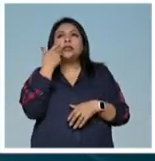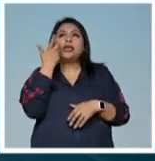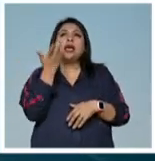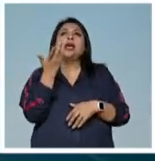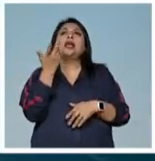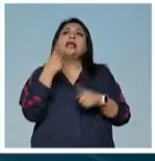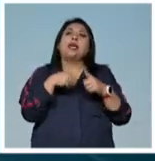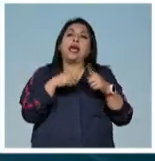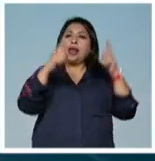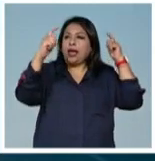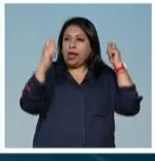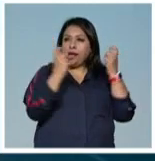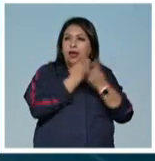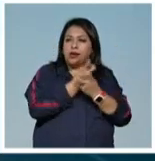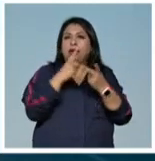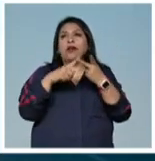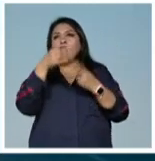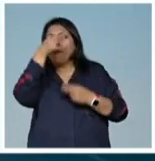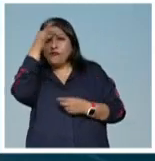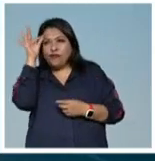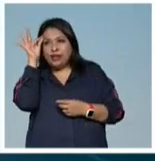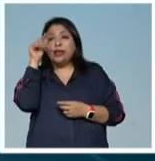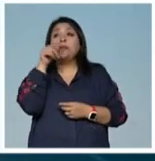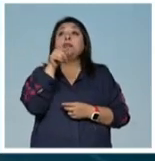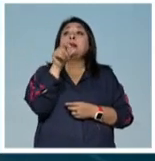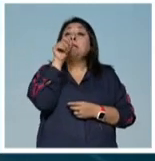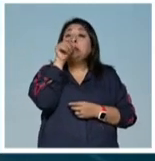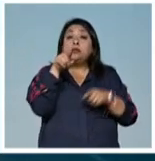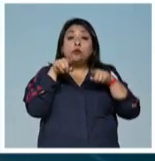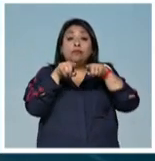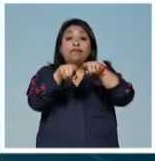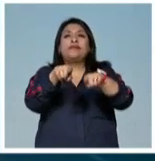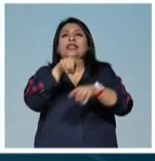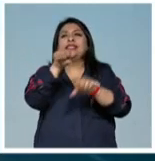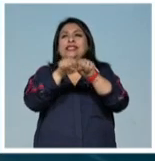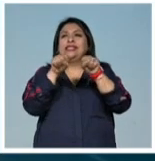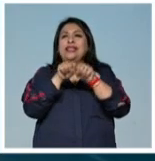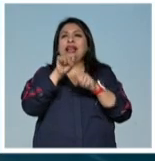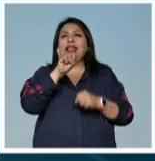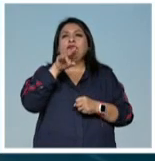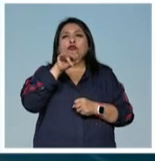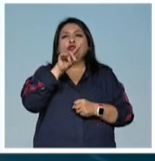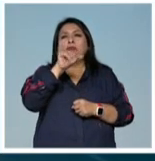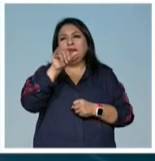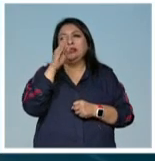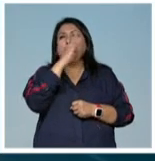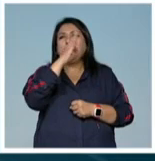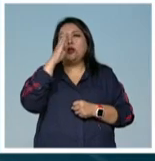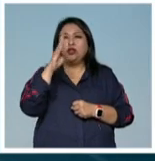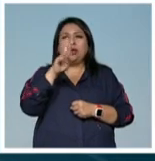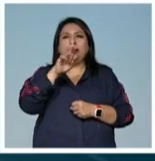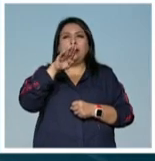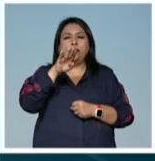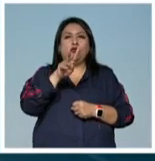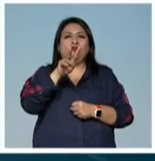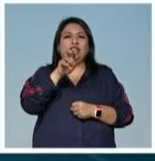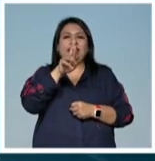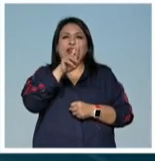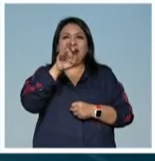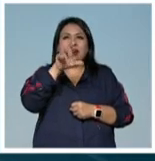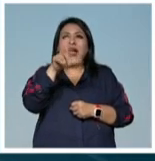entre la Catrina y Frida. De manera paralela se exhibe en la sala Yvonne Domench de la Biblioteca Ramón Villarreal